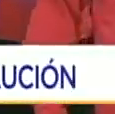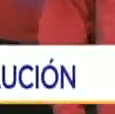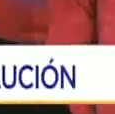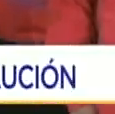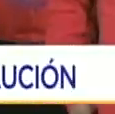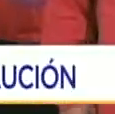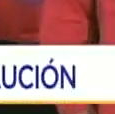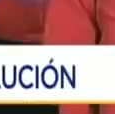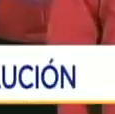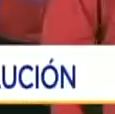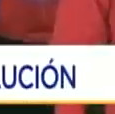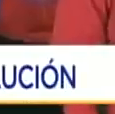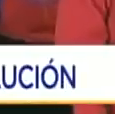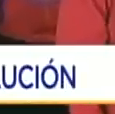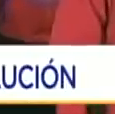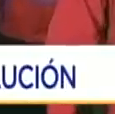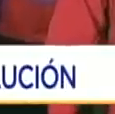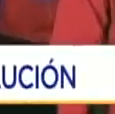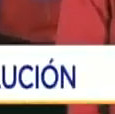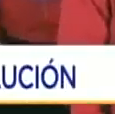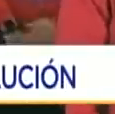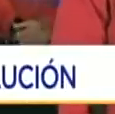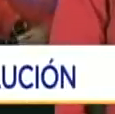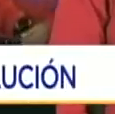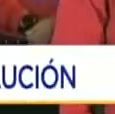Buenas madrugadas ya.